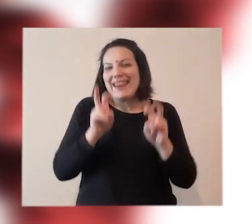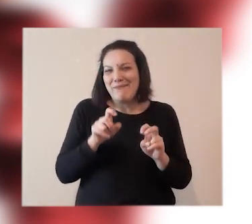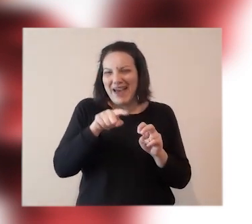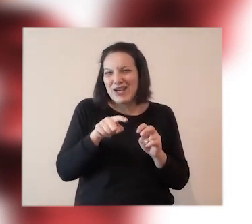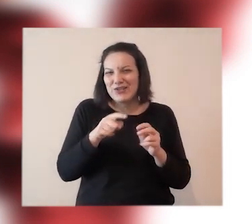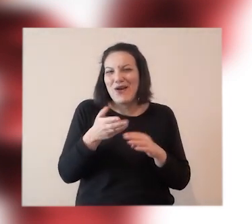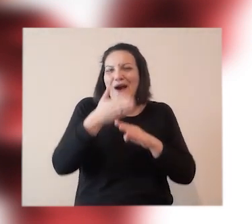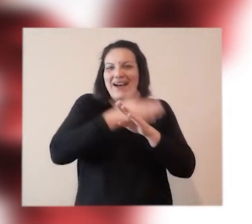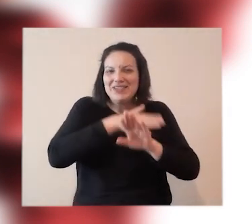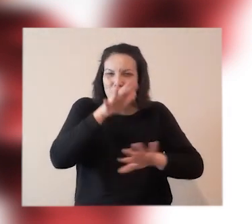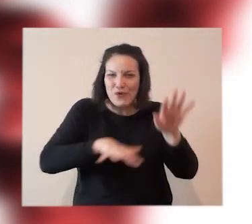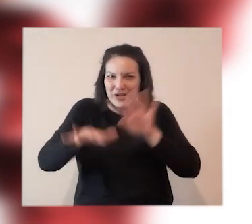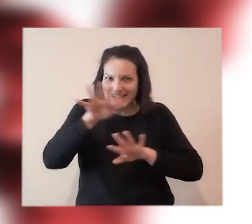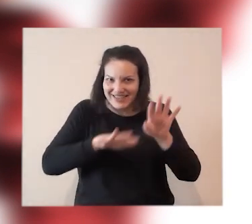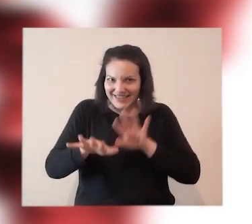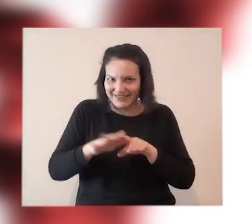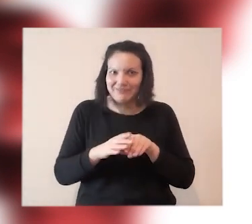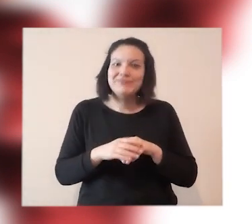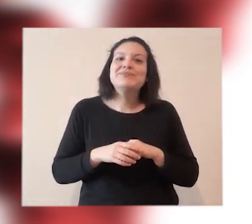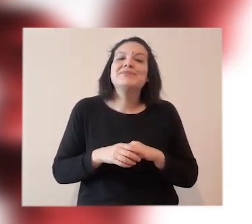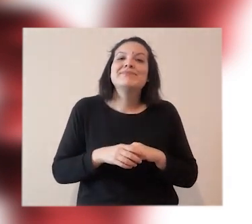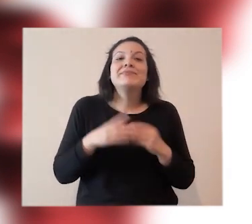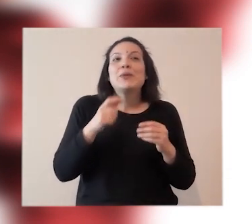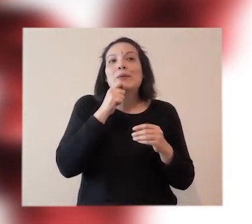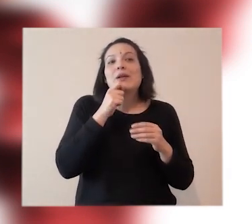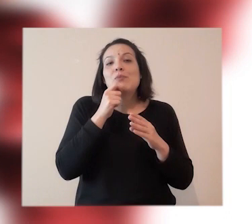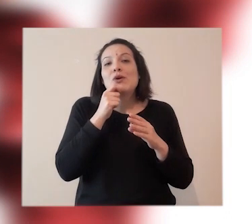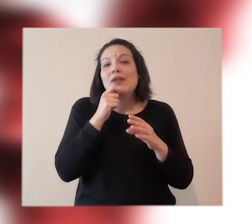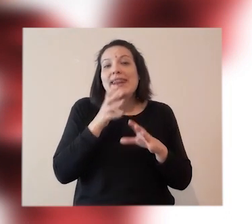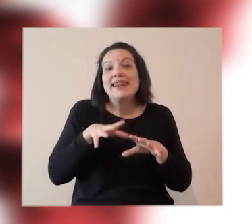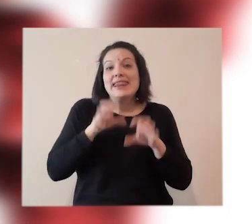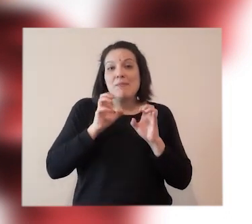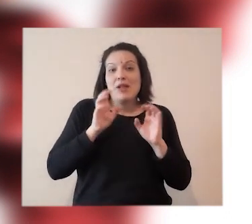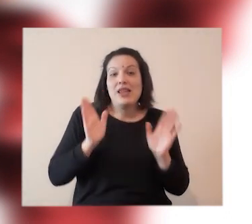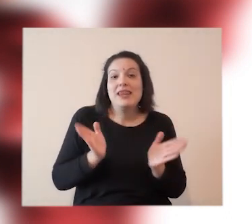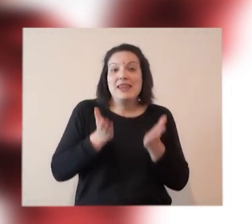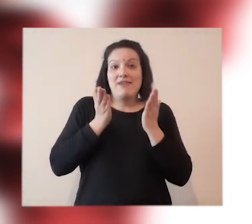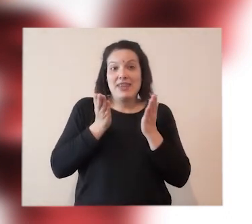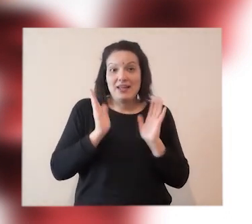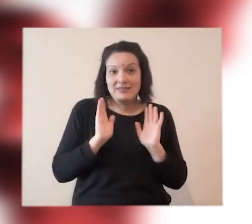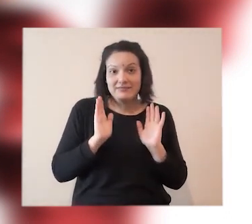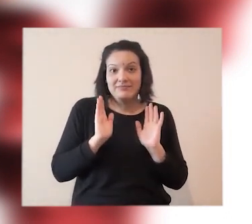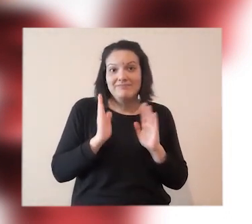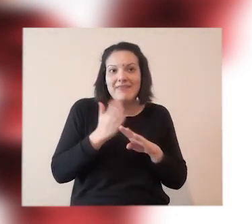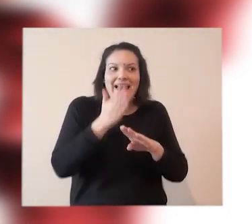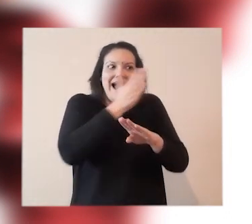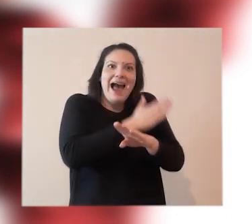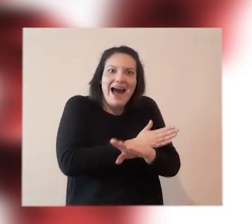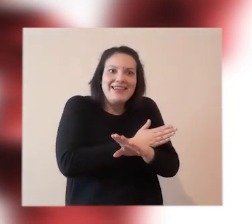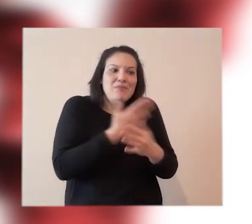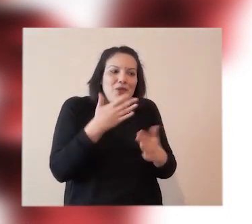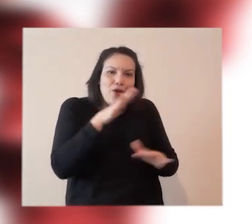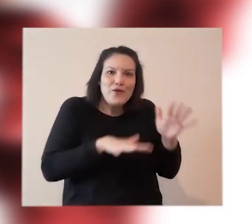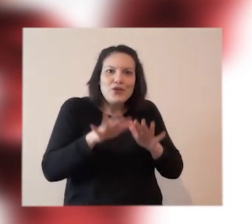¿sí? Vamos a tener como que, quien diría, levantarnos un poco más temprano, ¿no? Como para poder tener todo organizado,